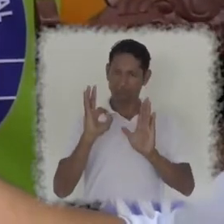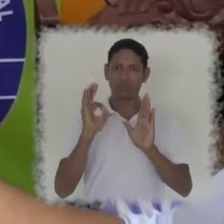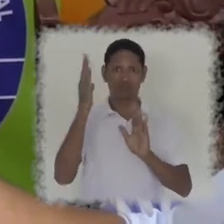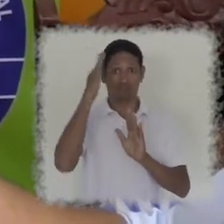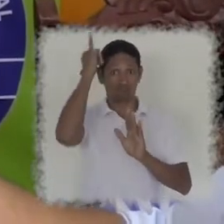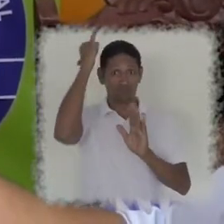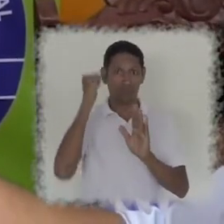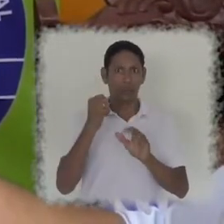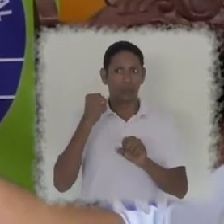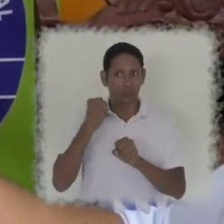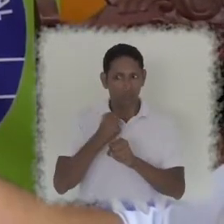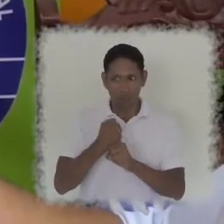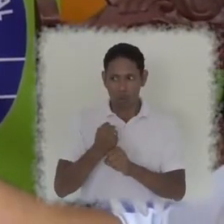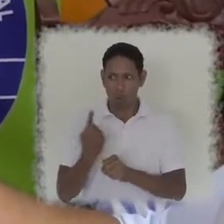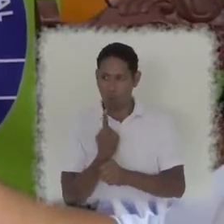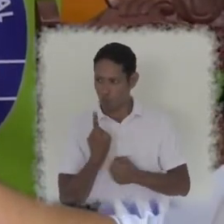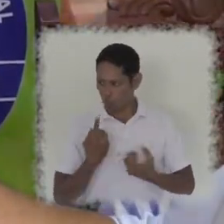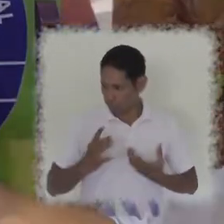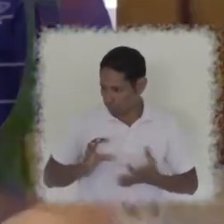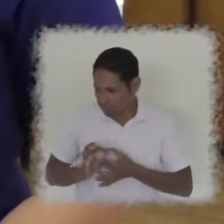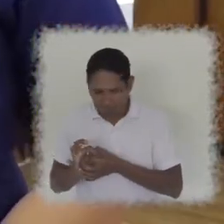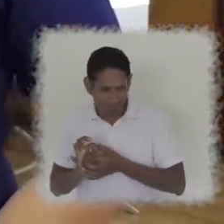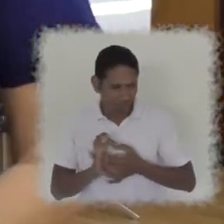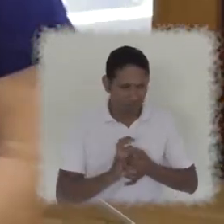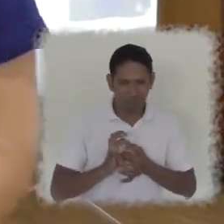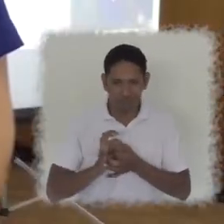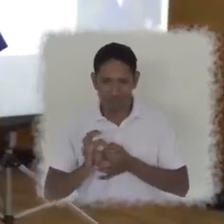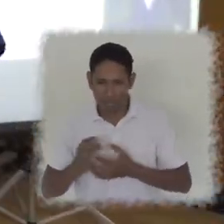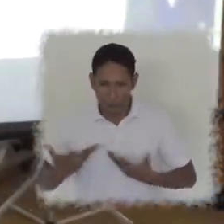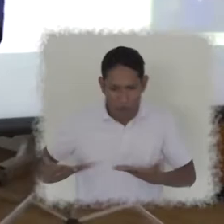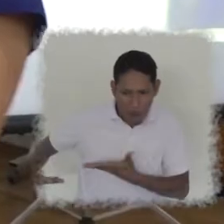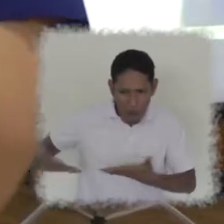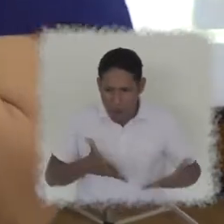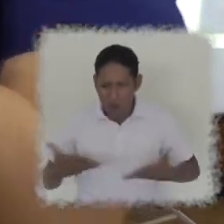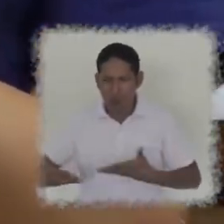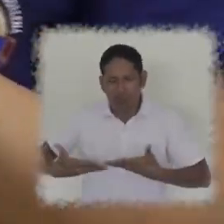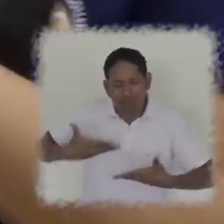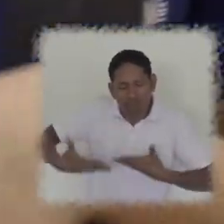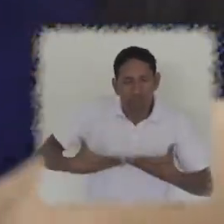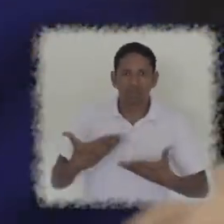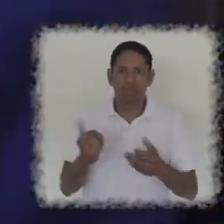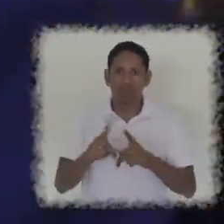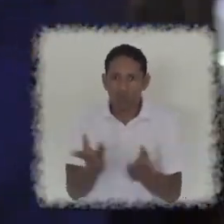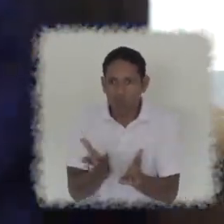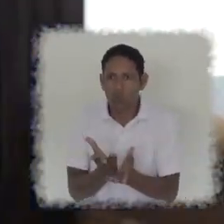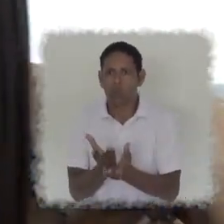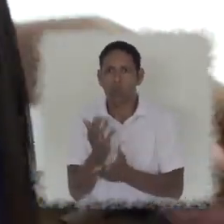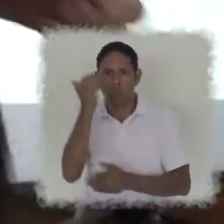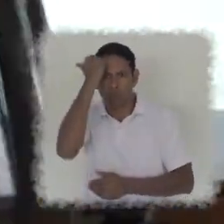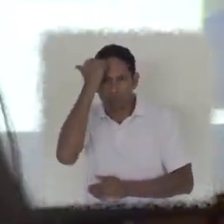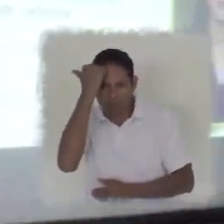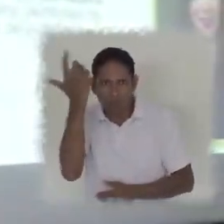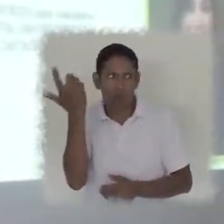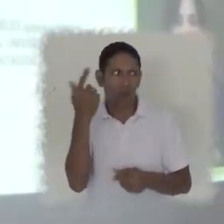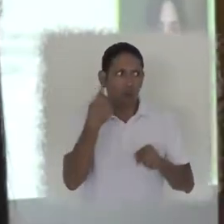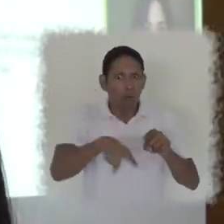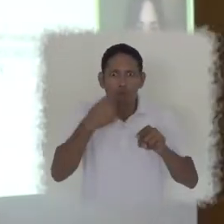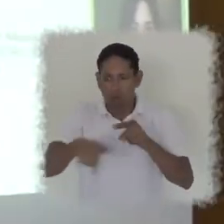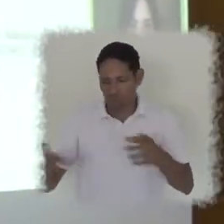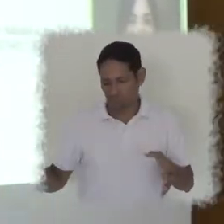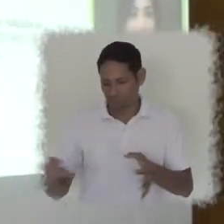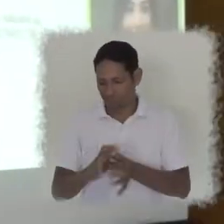la excelencia académica, y es un trabajo que se hace en equipo, ¿no? Un trabajo colaborativo, participativo entre profesores,